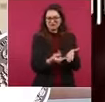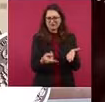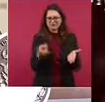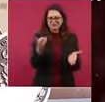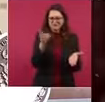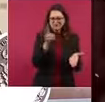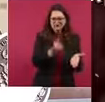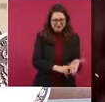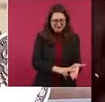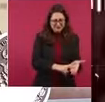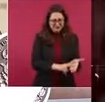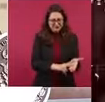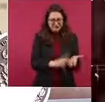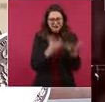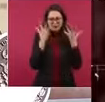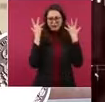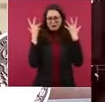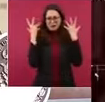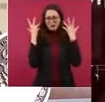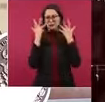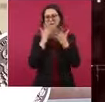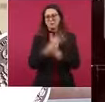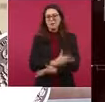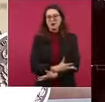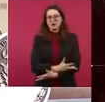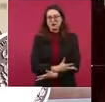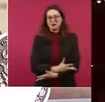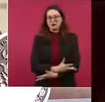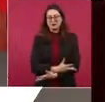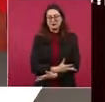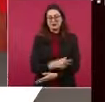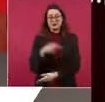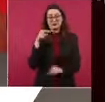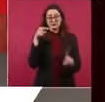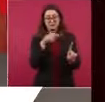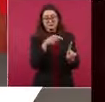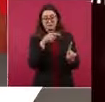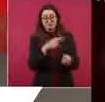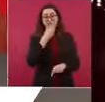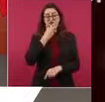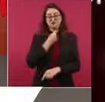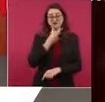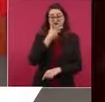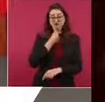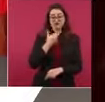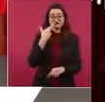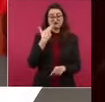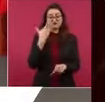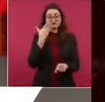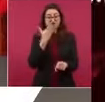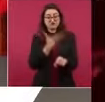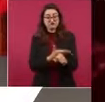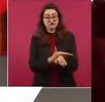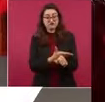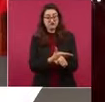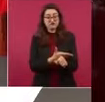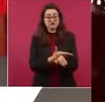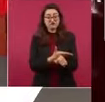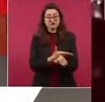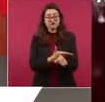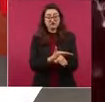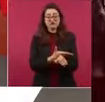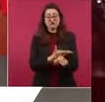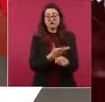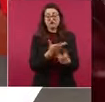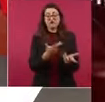Calderón en su escrito publicado en Reforma, nada tiene que ver con el tema en cuestión. El expresidente se va por la tangente